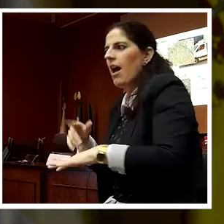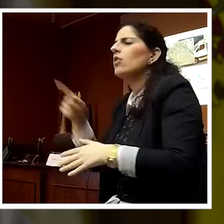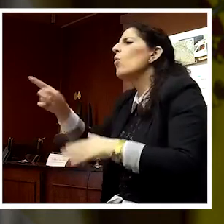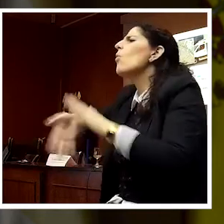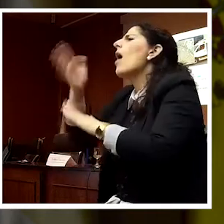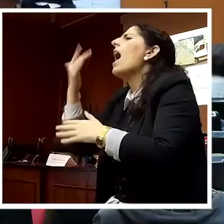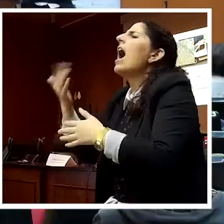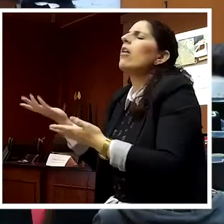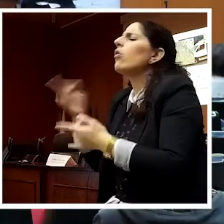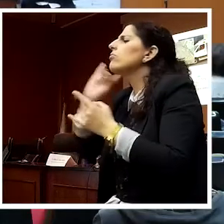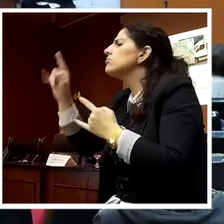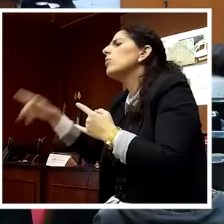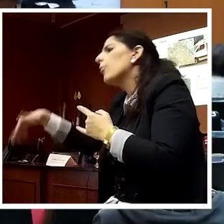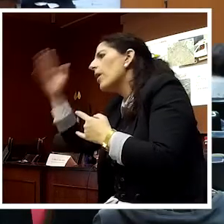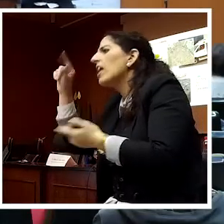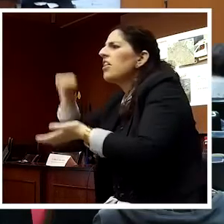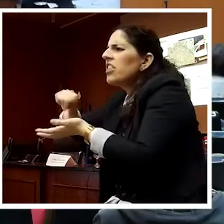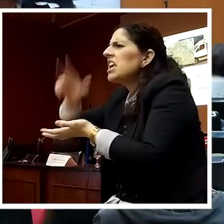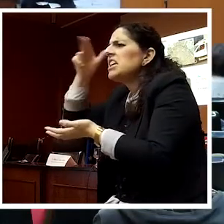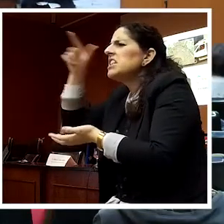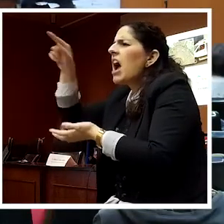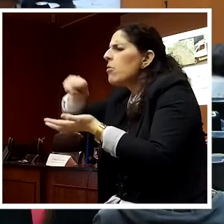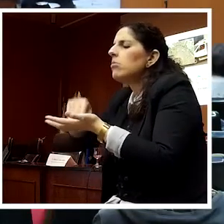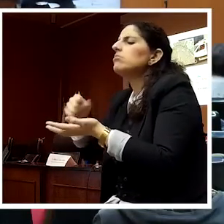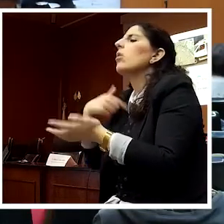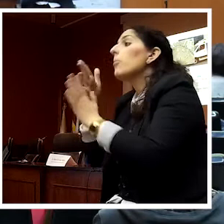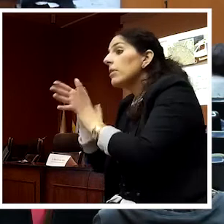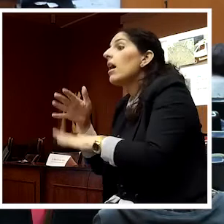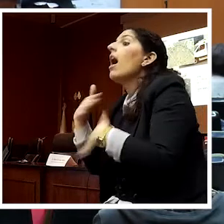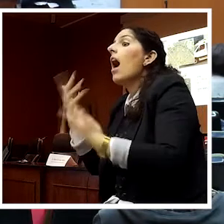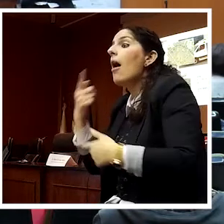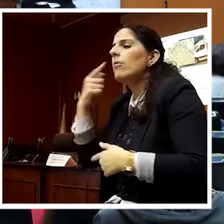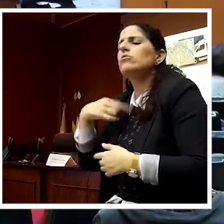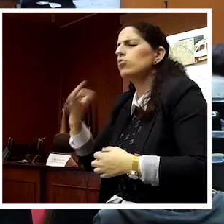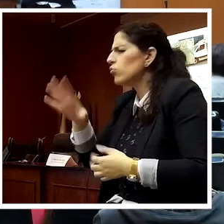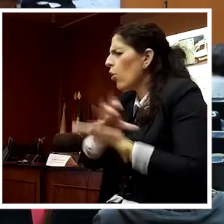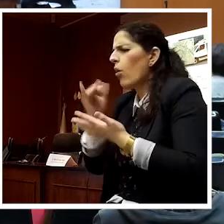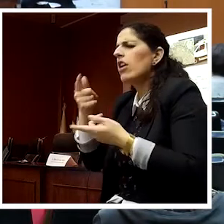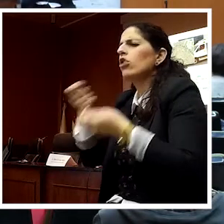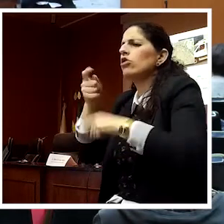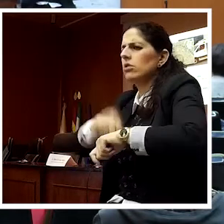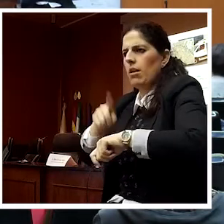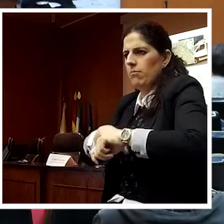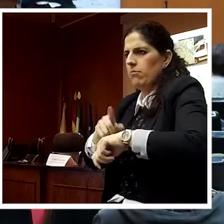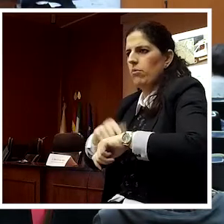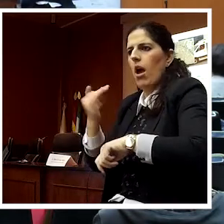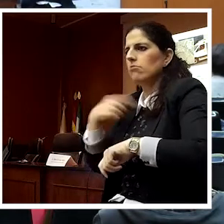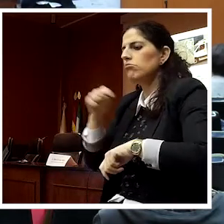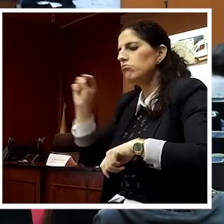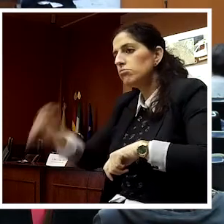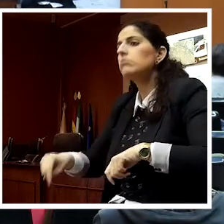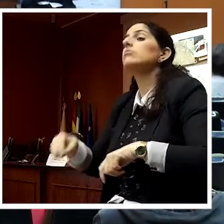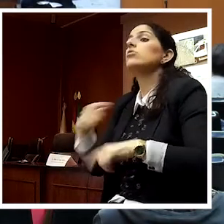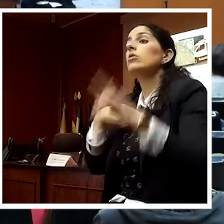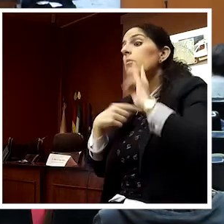calle, no sé, a Las Tendillas, ¿bien? Número tal, tal, tal, que tienes un paciente de estas características. Desde que yo cojo el teléfono hasta que se mueve